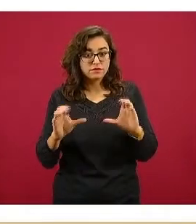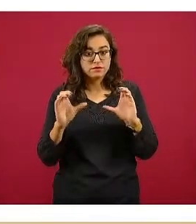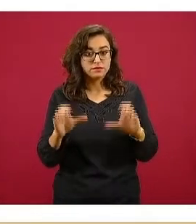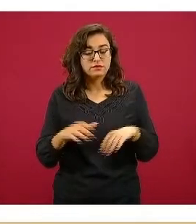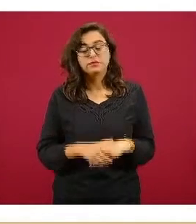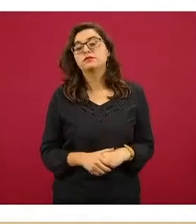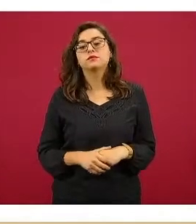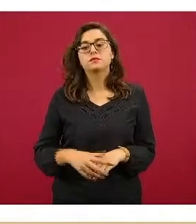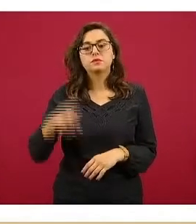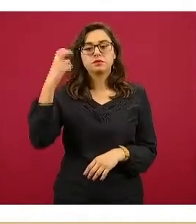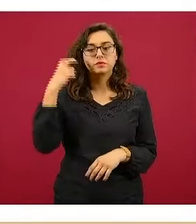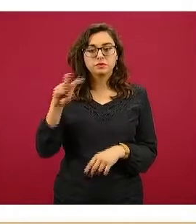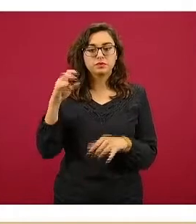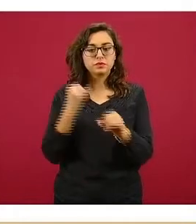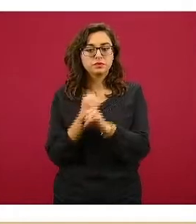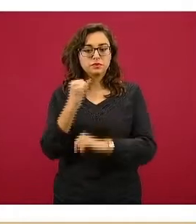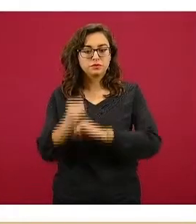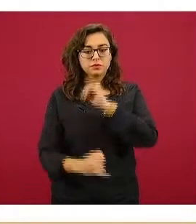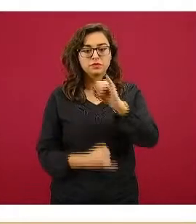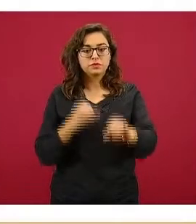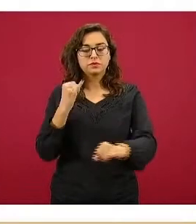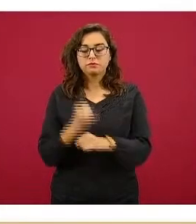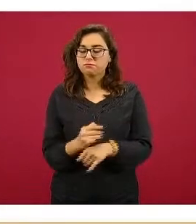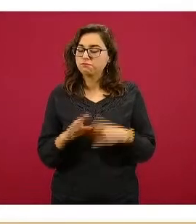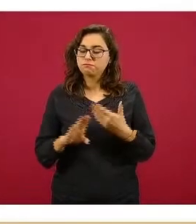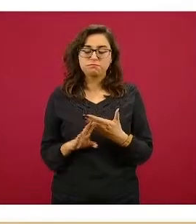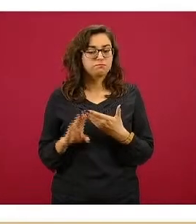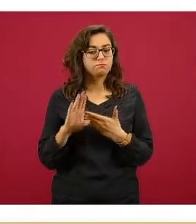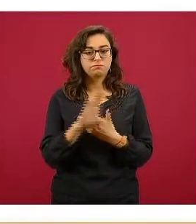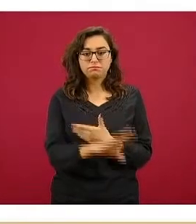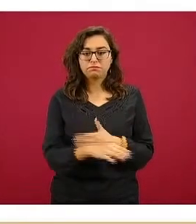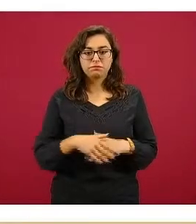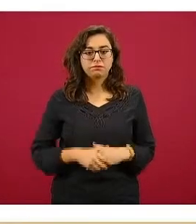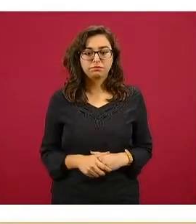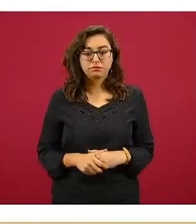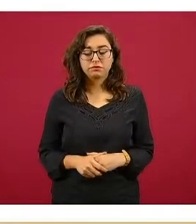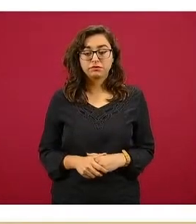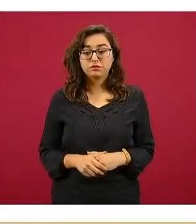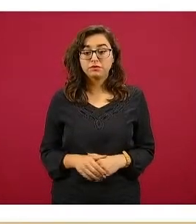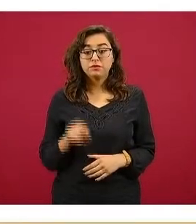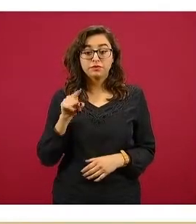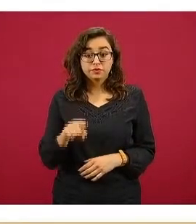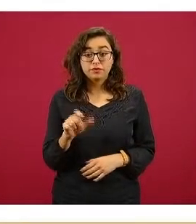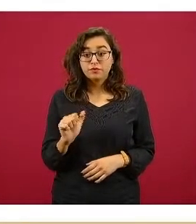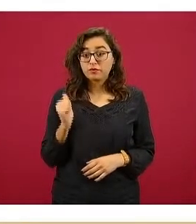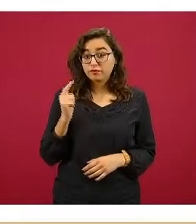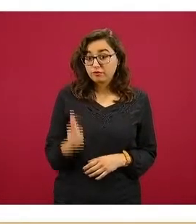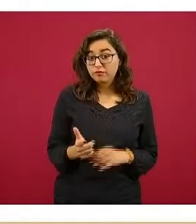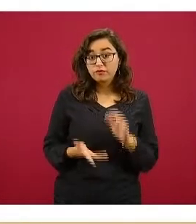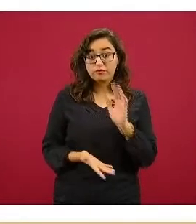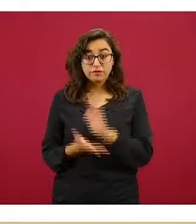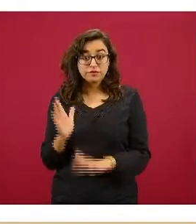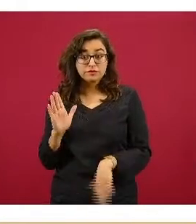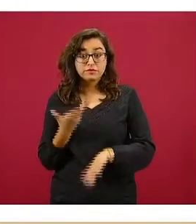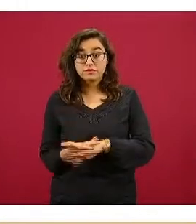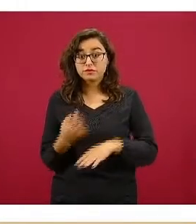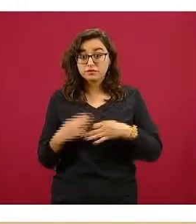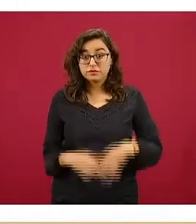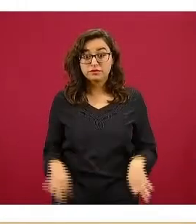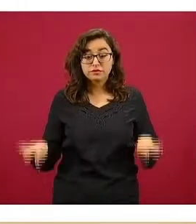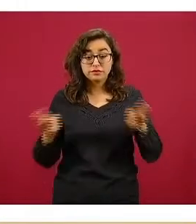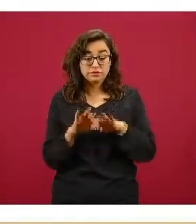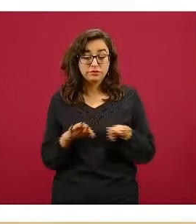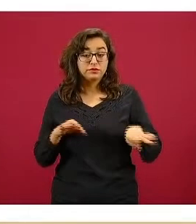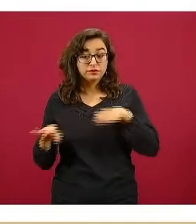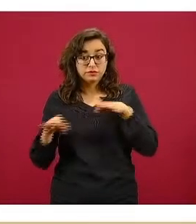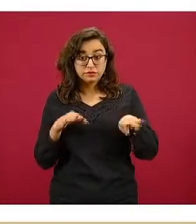viajes internacionales no esenciales, es decir, si el viaje no es por una actividad que es importante o relevante